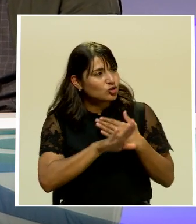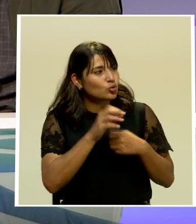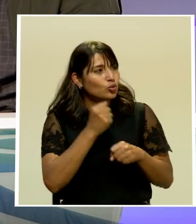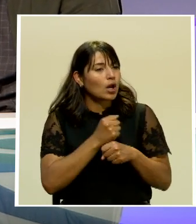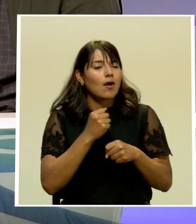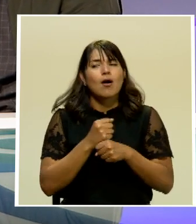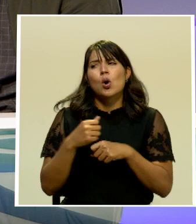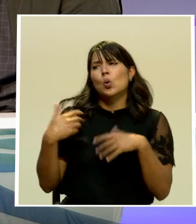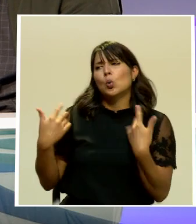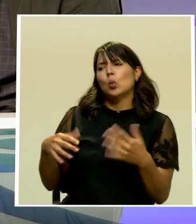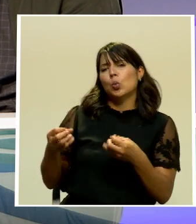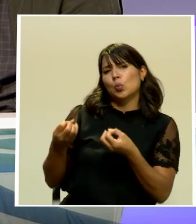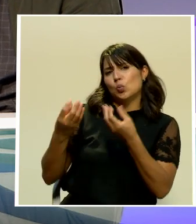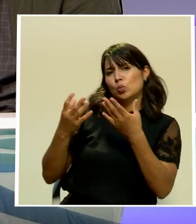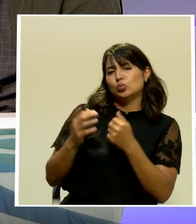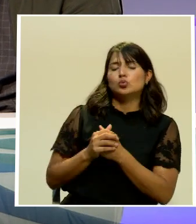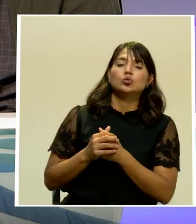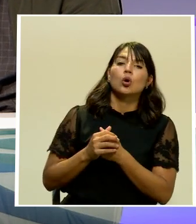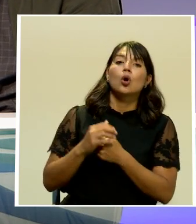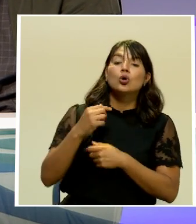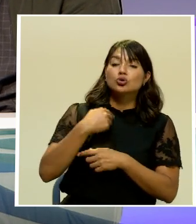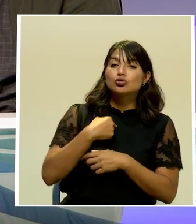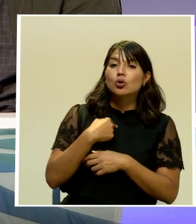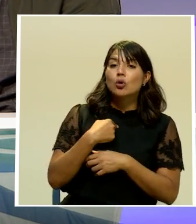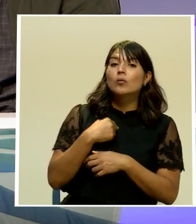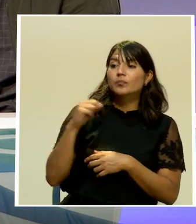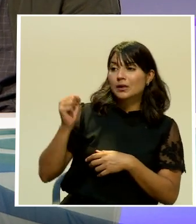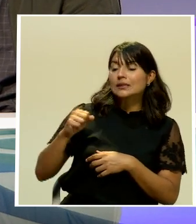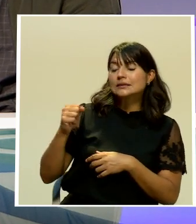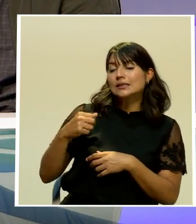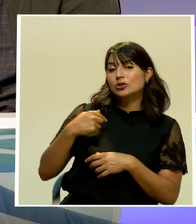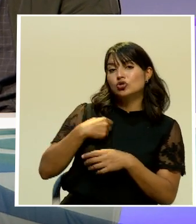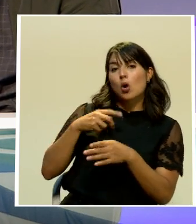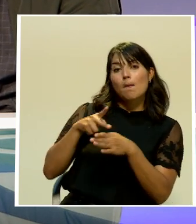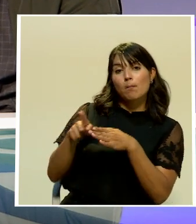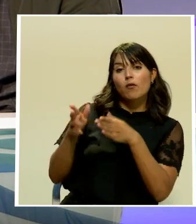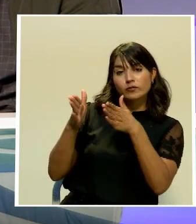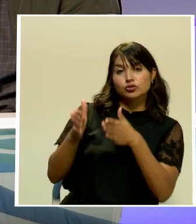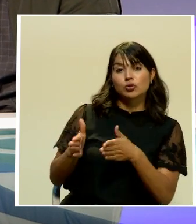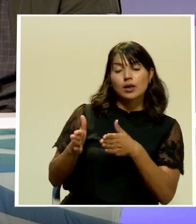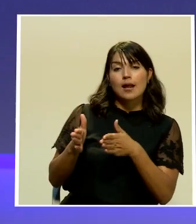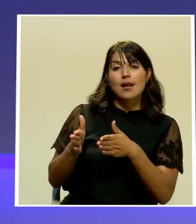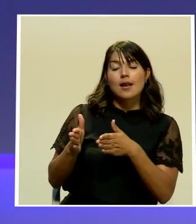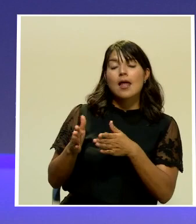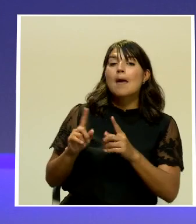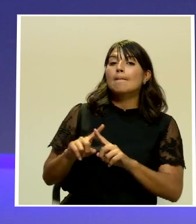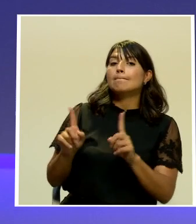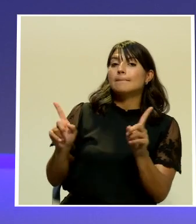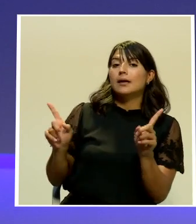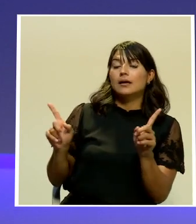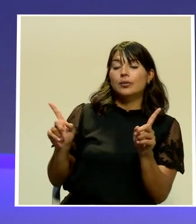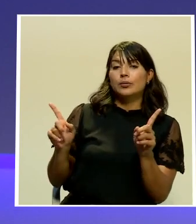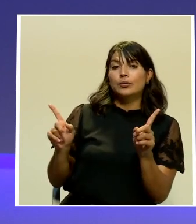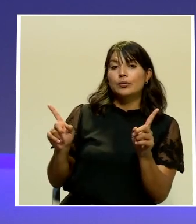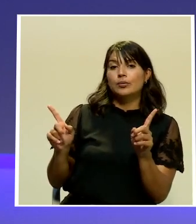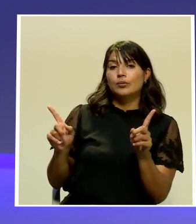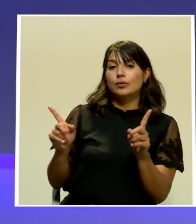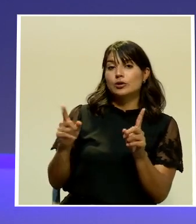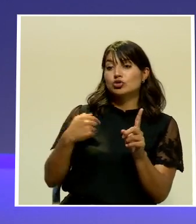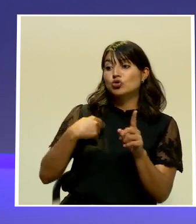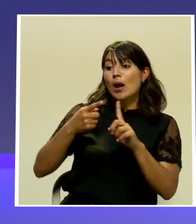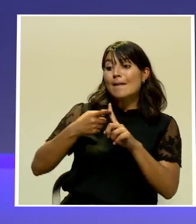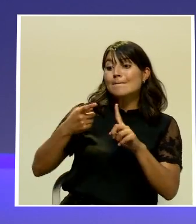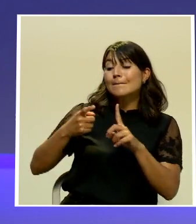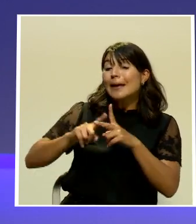Hay mucha. Yo, digamos que, pues sí, soy un profesional de esto. Pero empecé